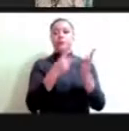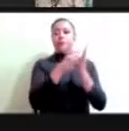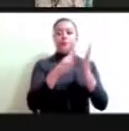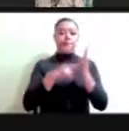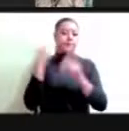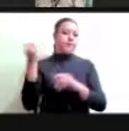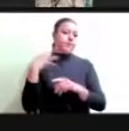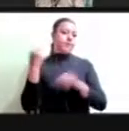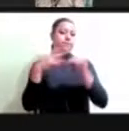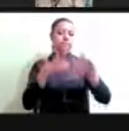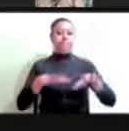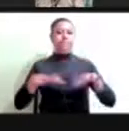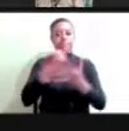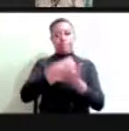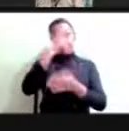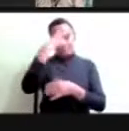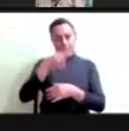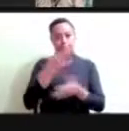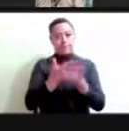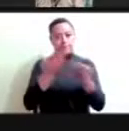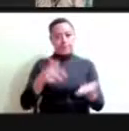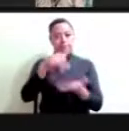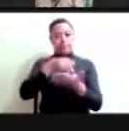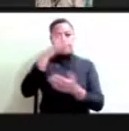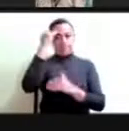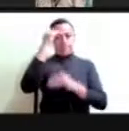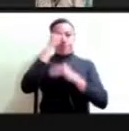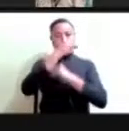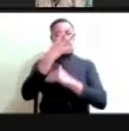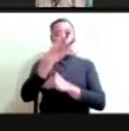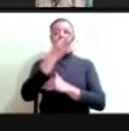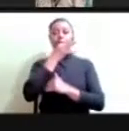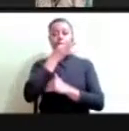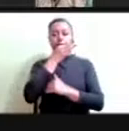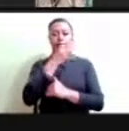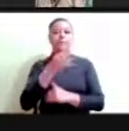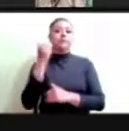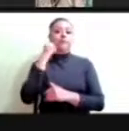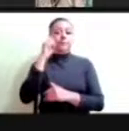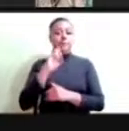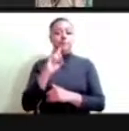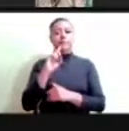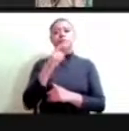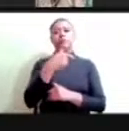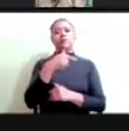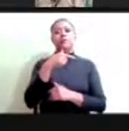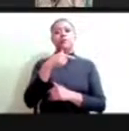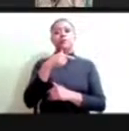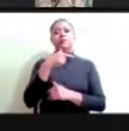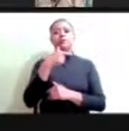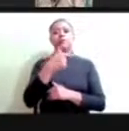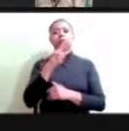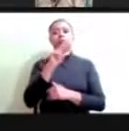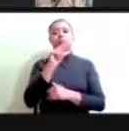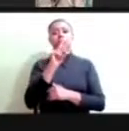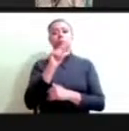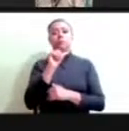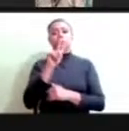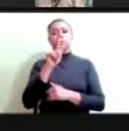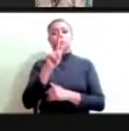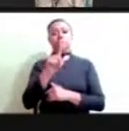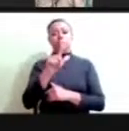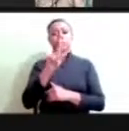México, se concede uso de la palabra hasta por 5 minutos a la diputada Guadalupe Aguilar Solarcha, a nombre de la Comisión de Seguridad Ciudadana. Adelante,